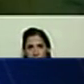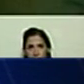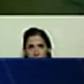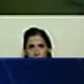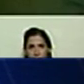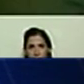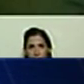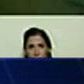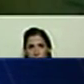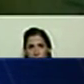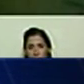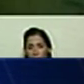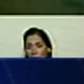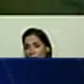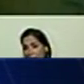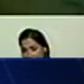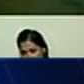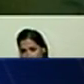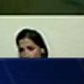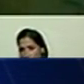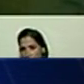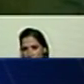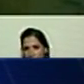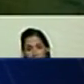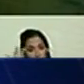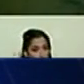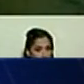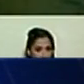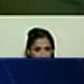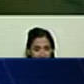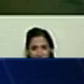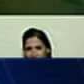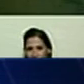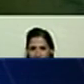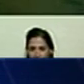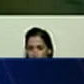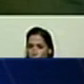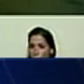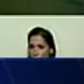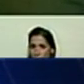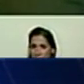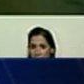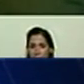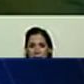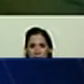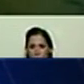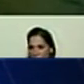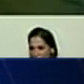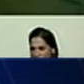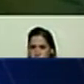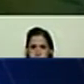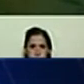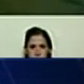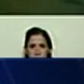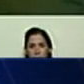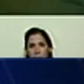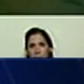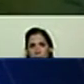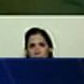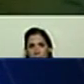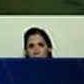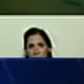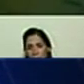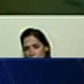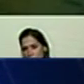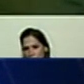pretender gobernar a Venezuela de este modo, anteponiendo su ambición de poder y